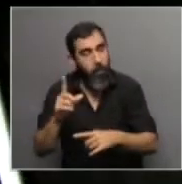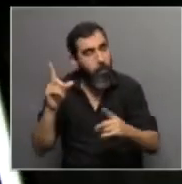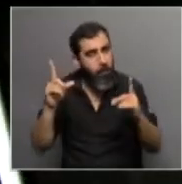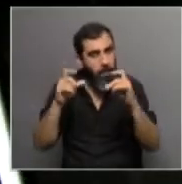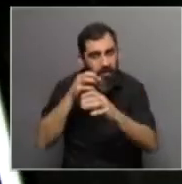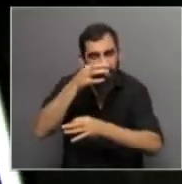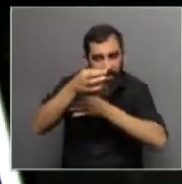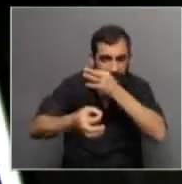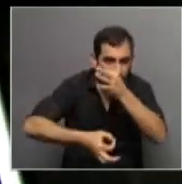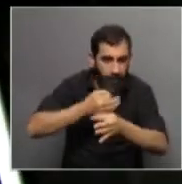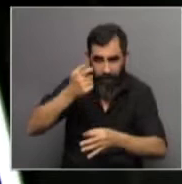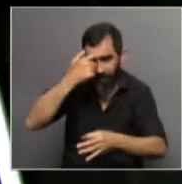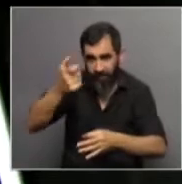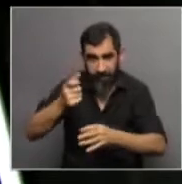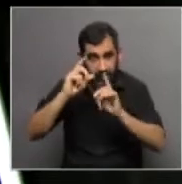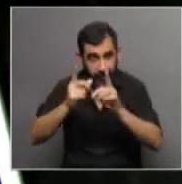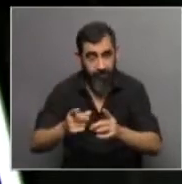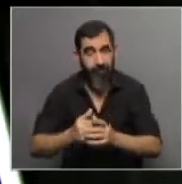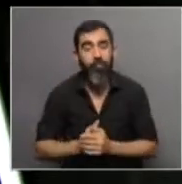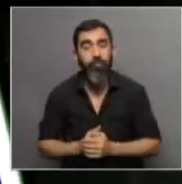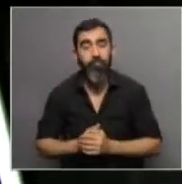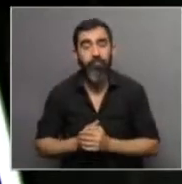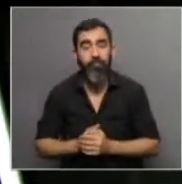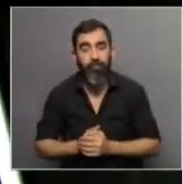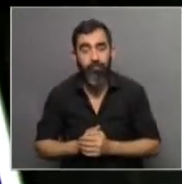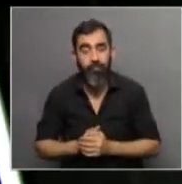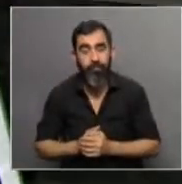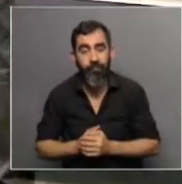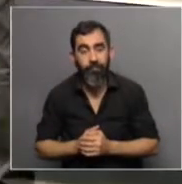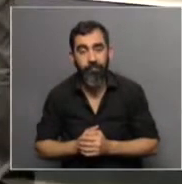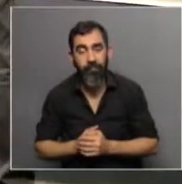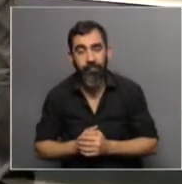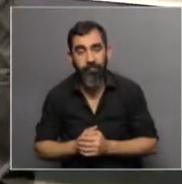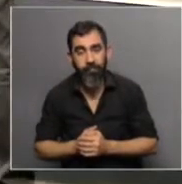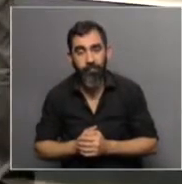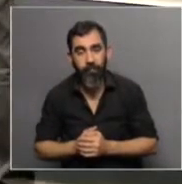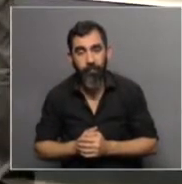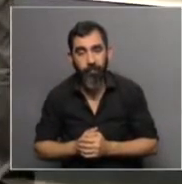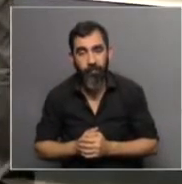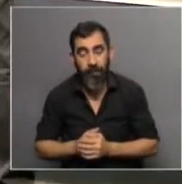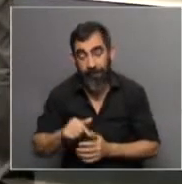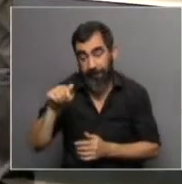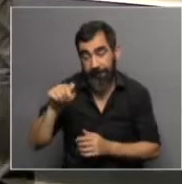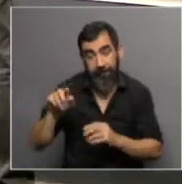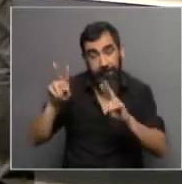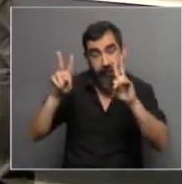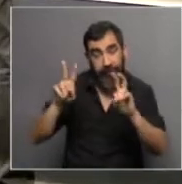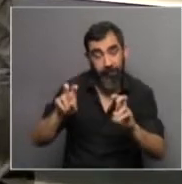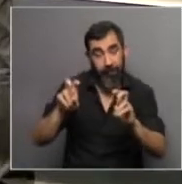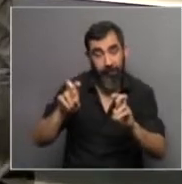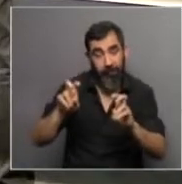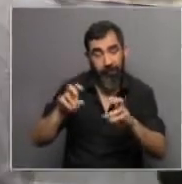explicar para la ciencia y para las neurociencias en particular. Sí, sabes que este tema de